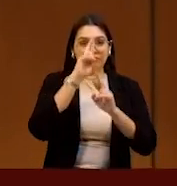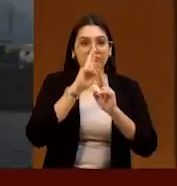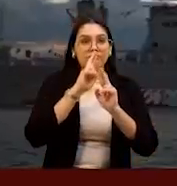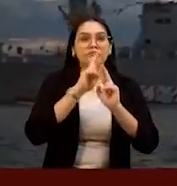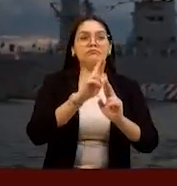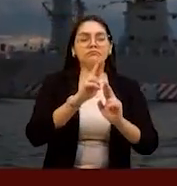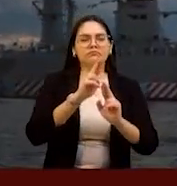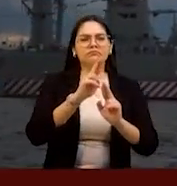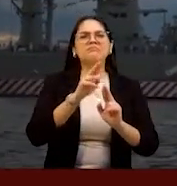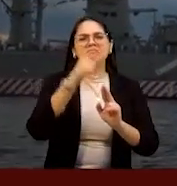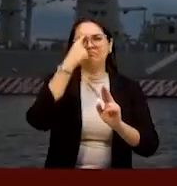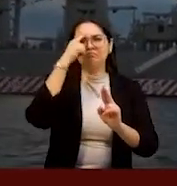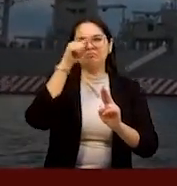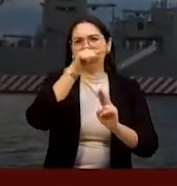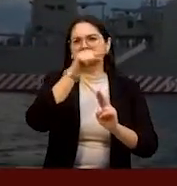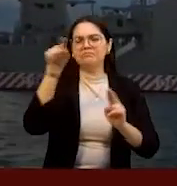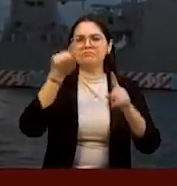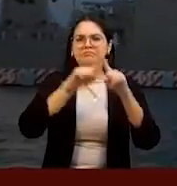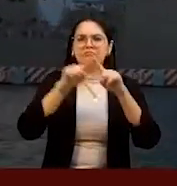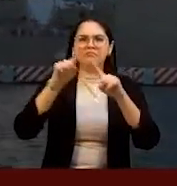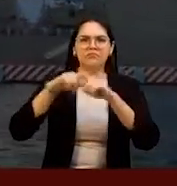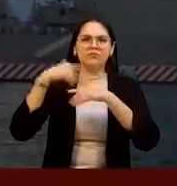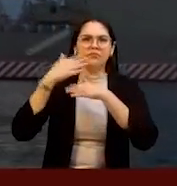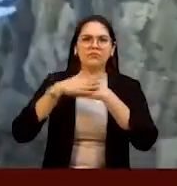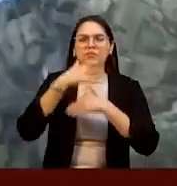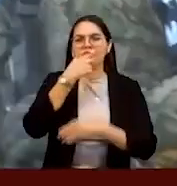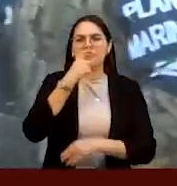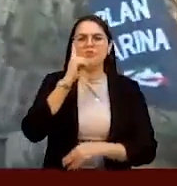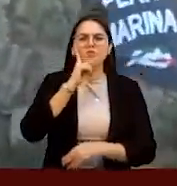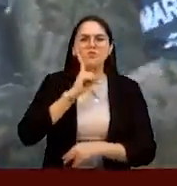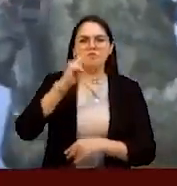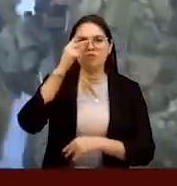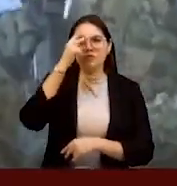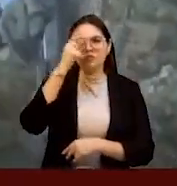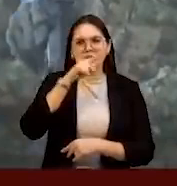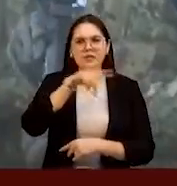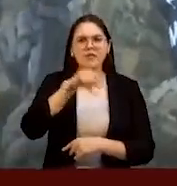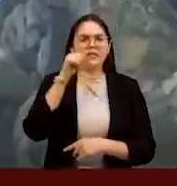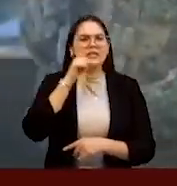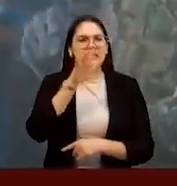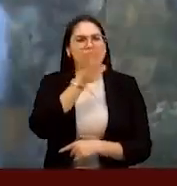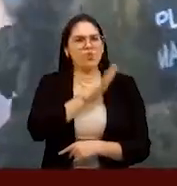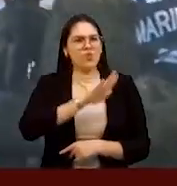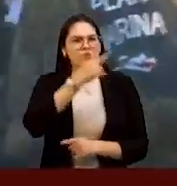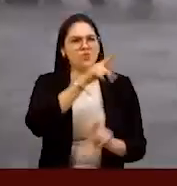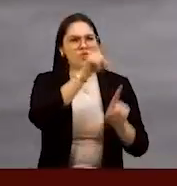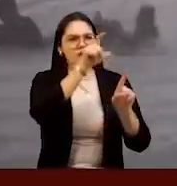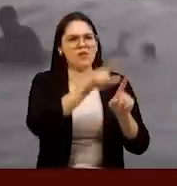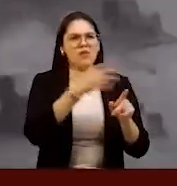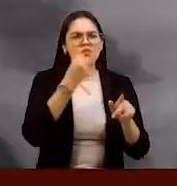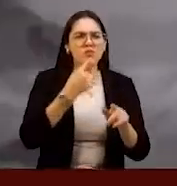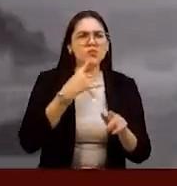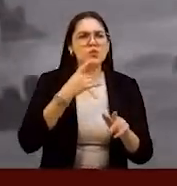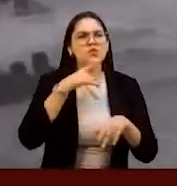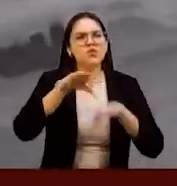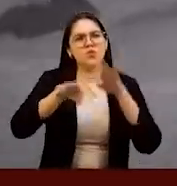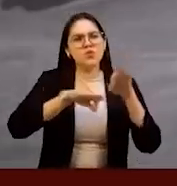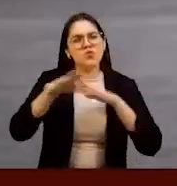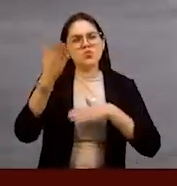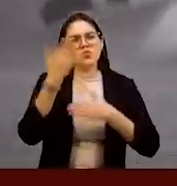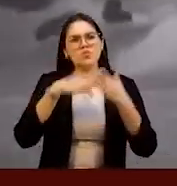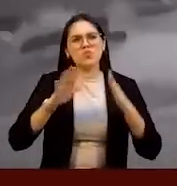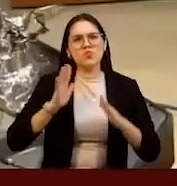a mujeres y hombres mexicanos que se han distinguido por sus valiosos méritos en la